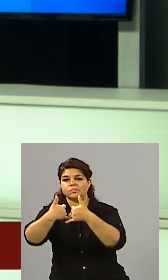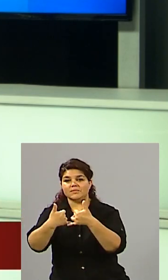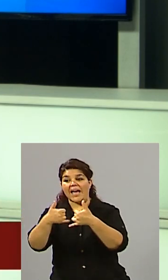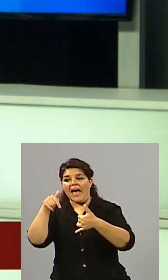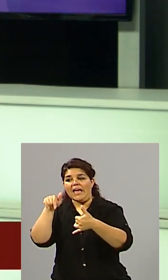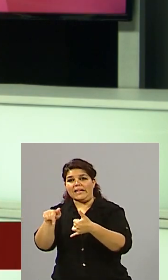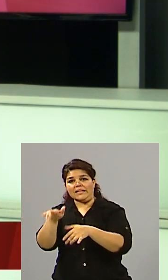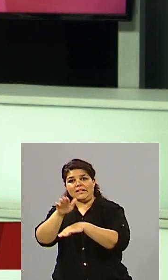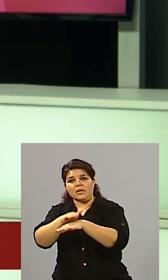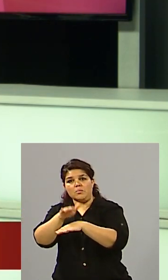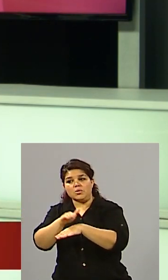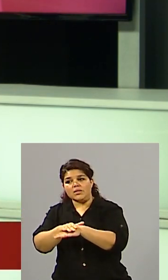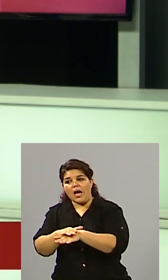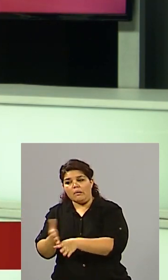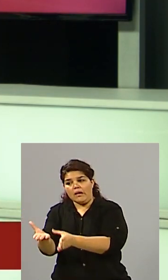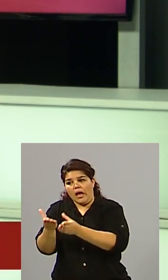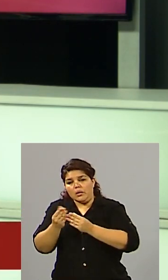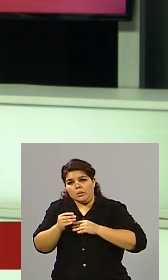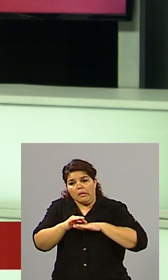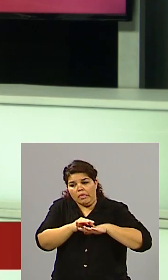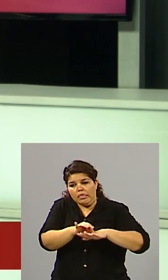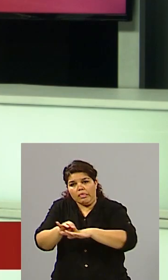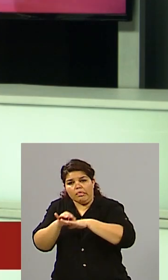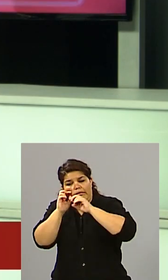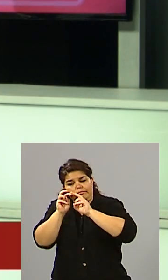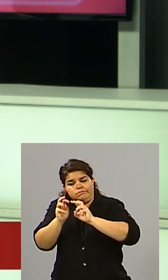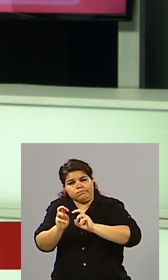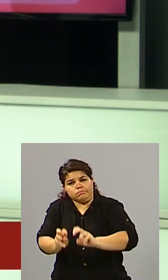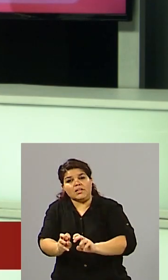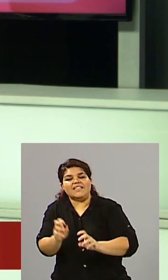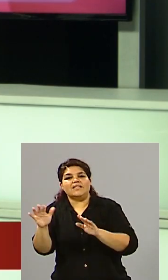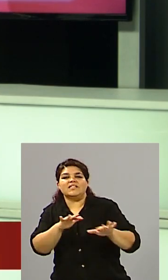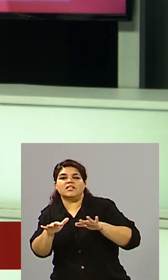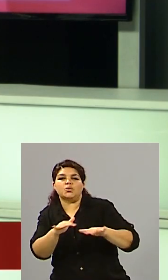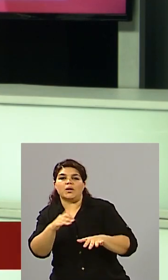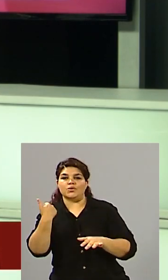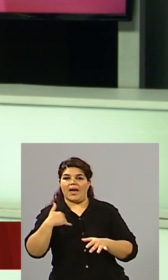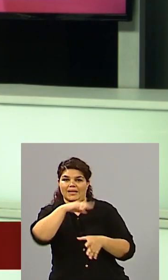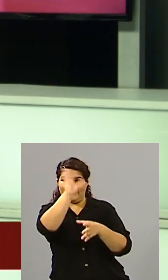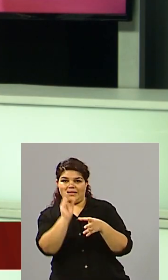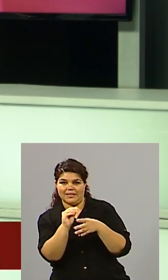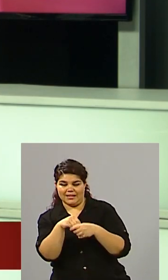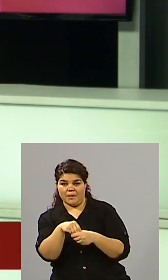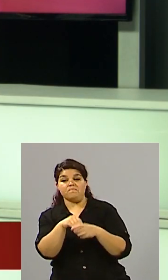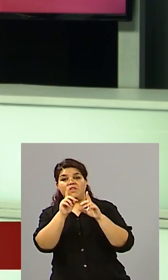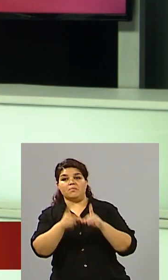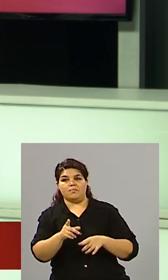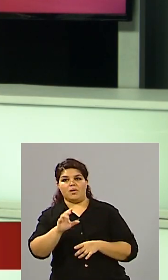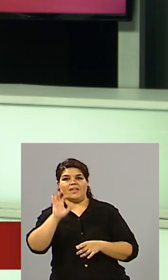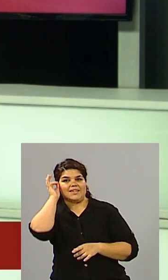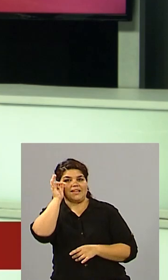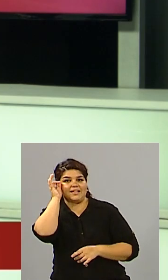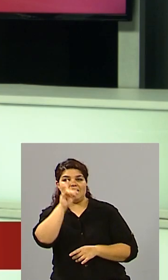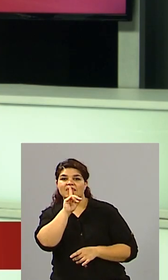puede guiar un poquito más en esta situación que hoy está atravesando la Argentina. Estamos en el 30 de la TDA, 22 de Supercanal